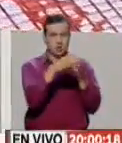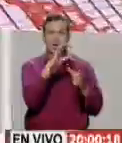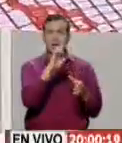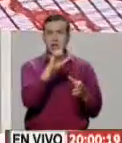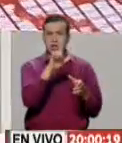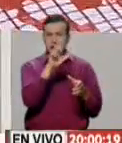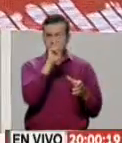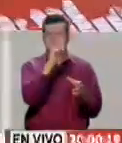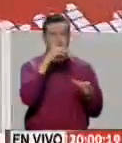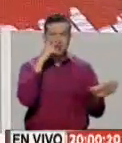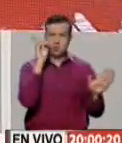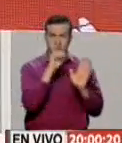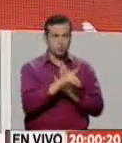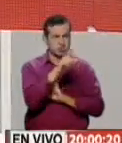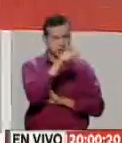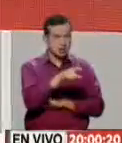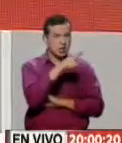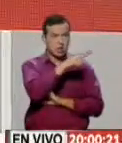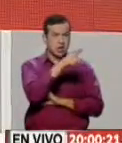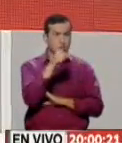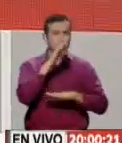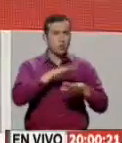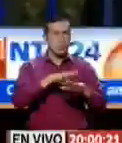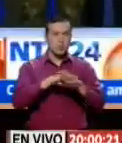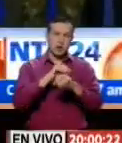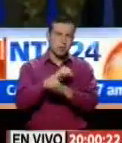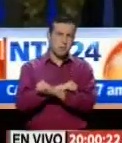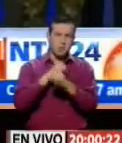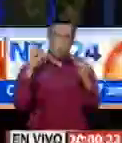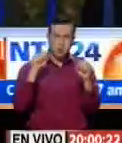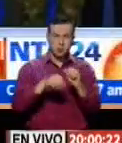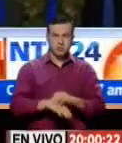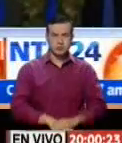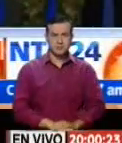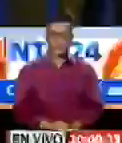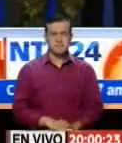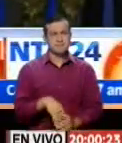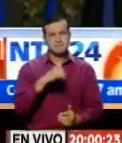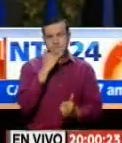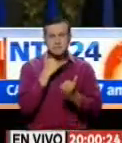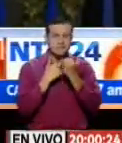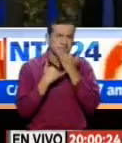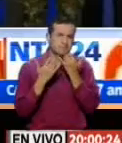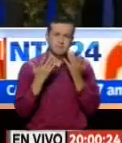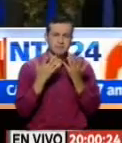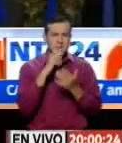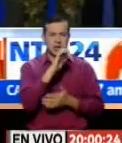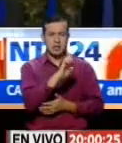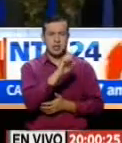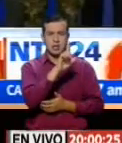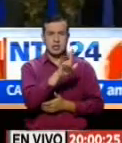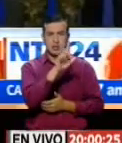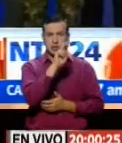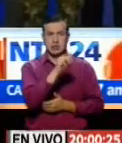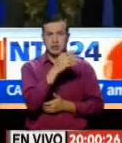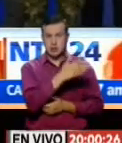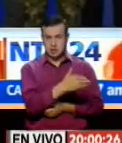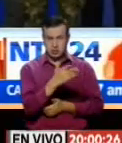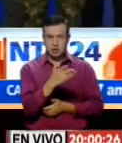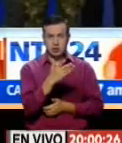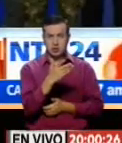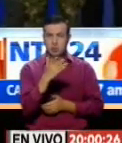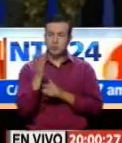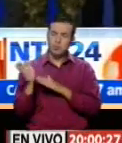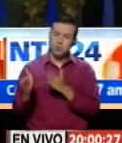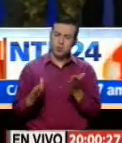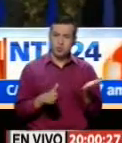Liberación Nacional, ELN, por este hecho terrorista. Un acto terrorista cometido por el ELN cegó esas